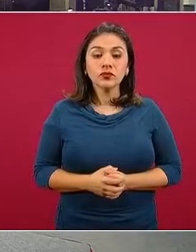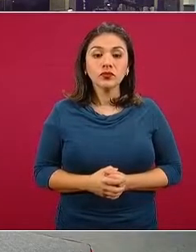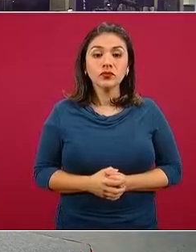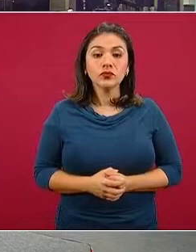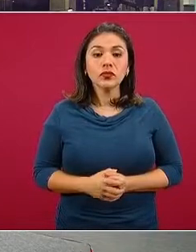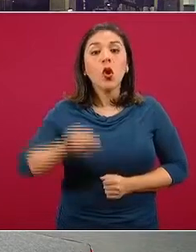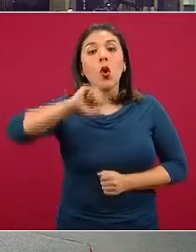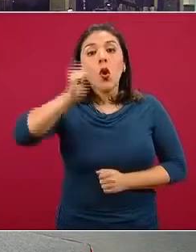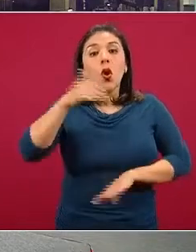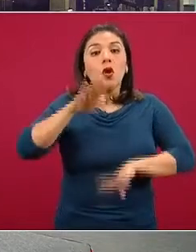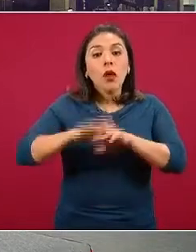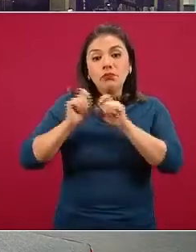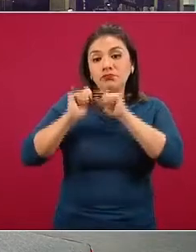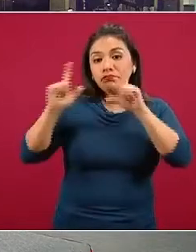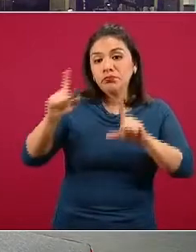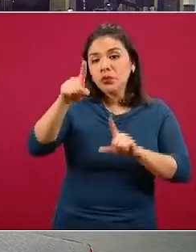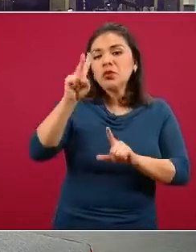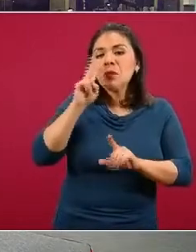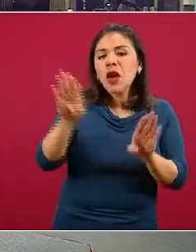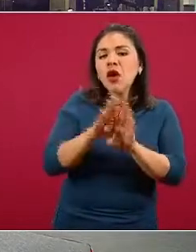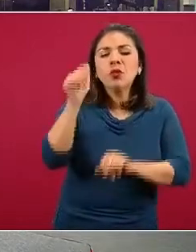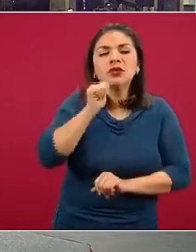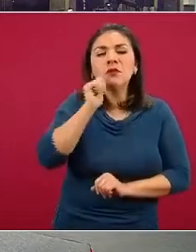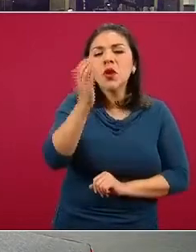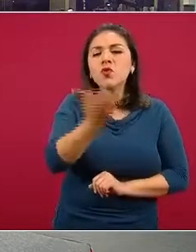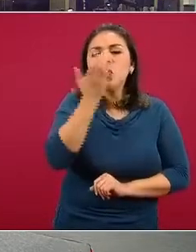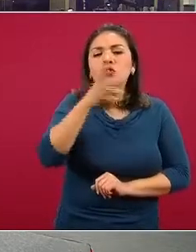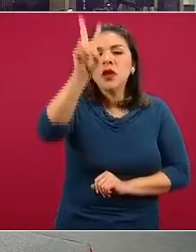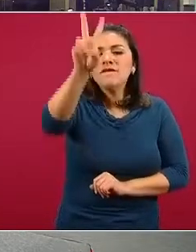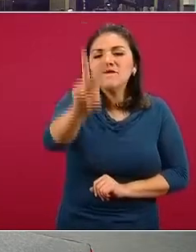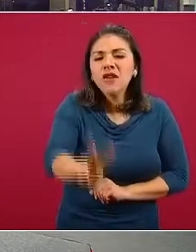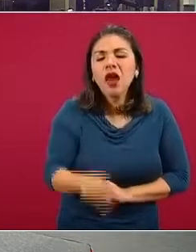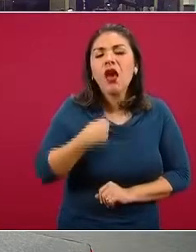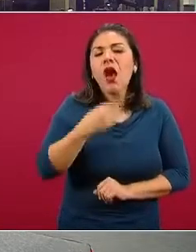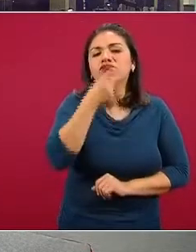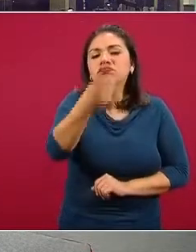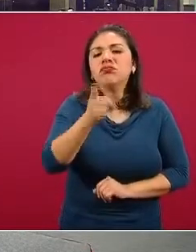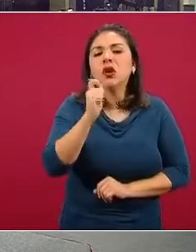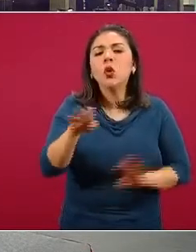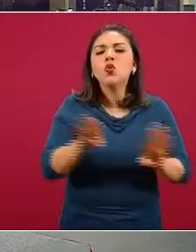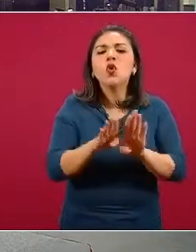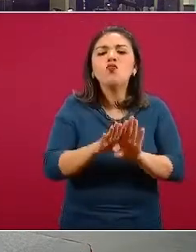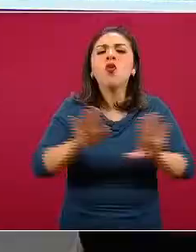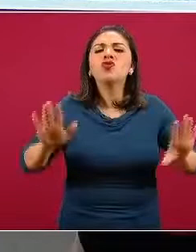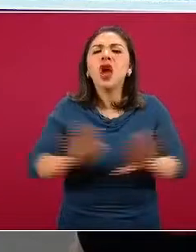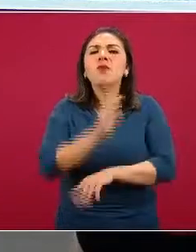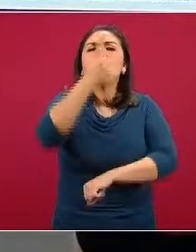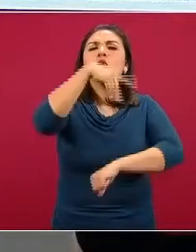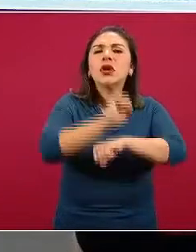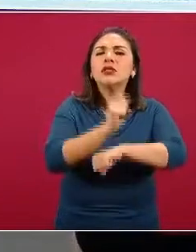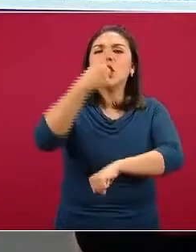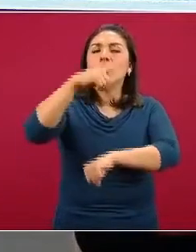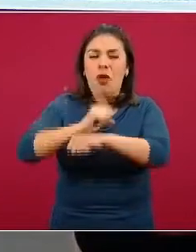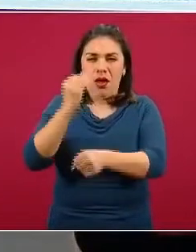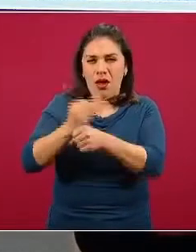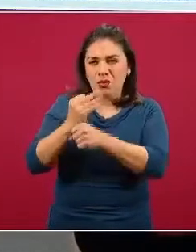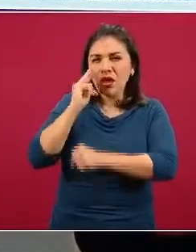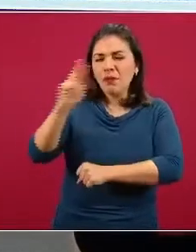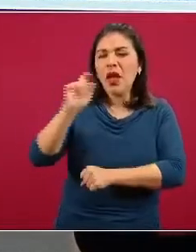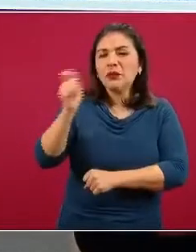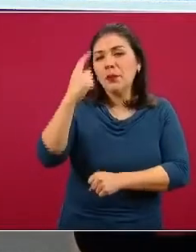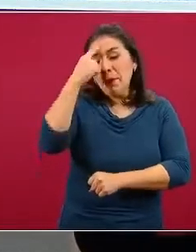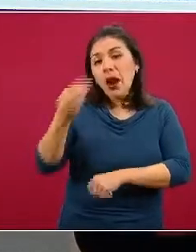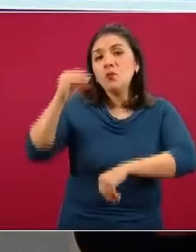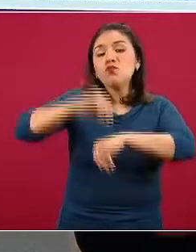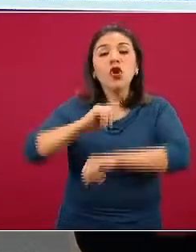diapositivas, en donde, como todos los viernes, actualizamos cómo va el avance semanal, en este caso de la aplicación